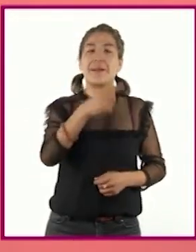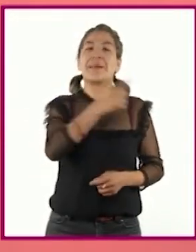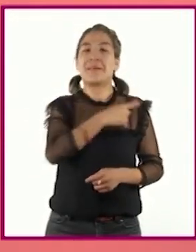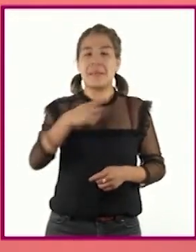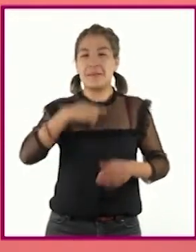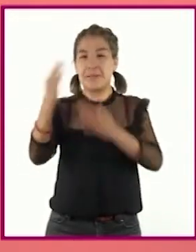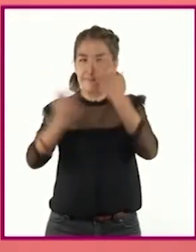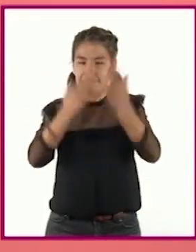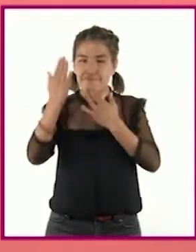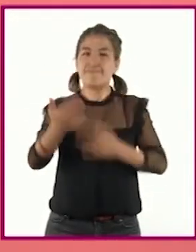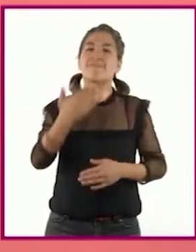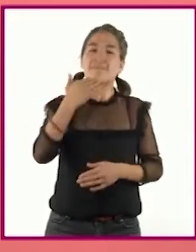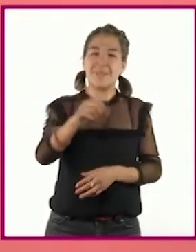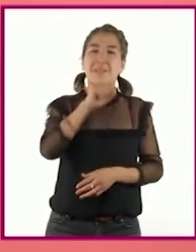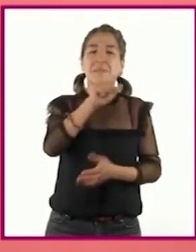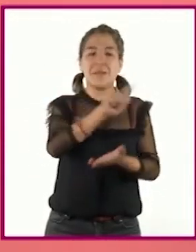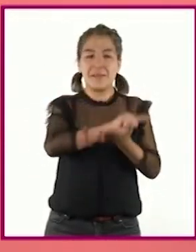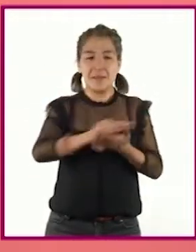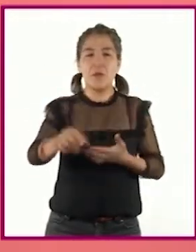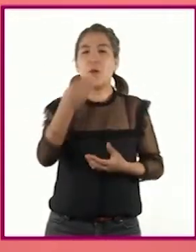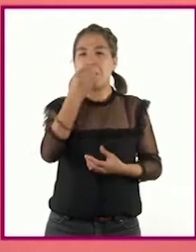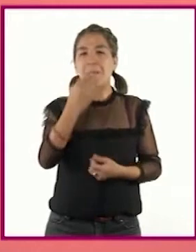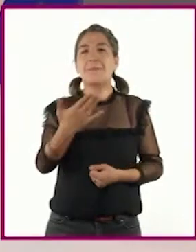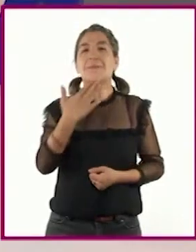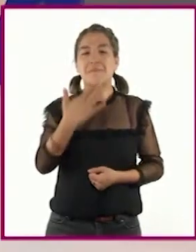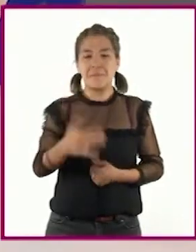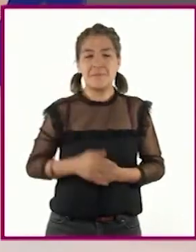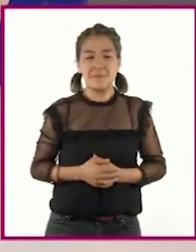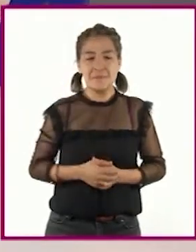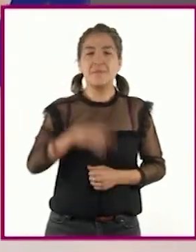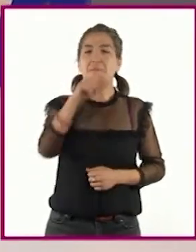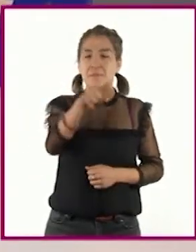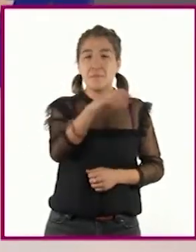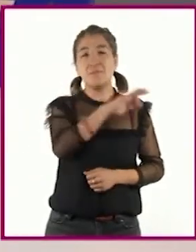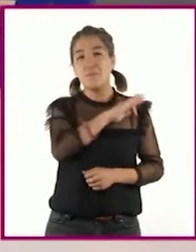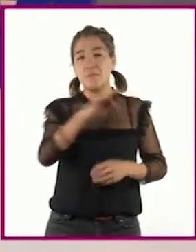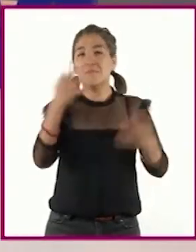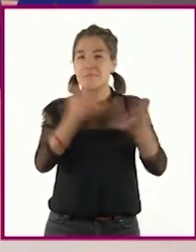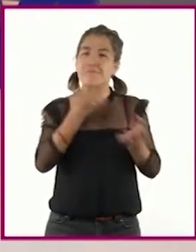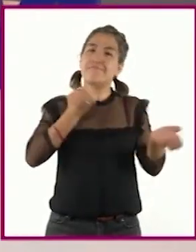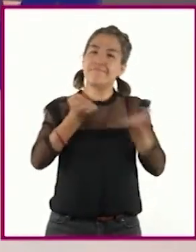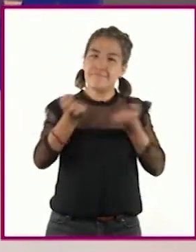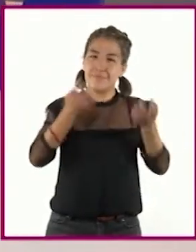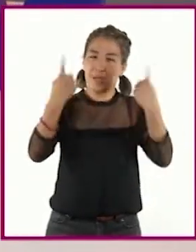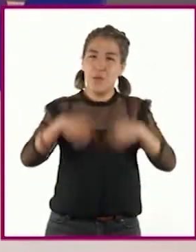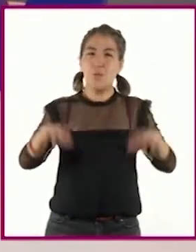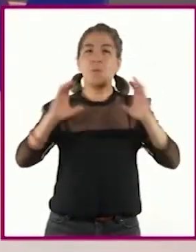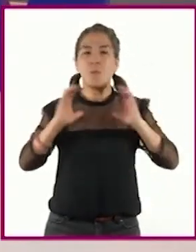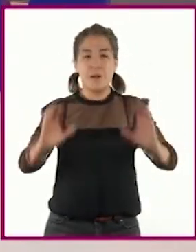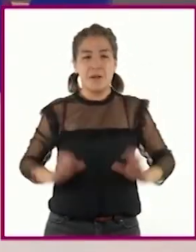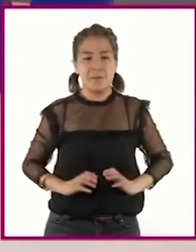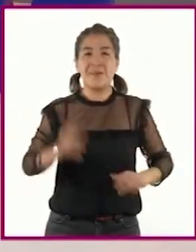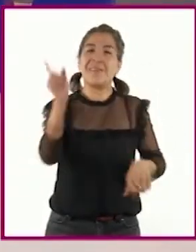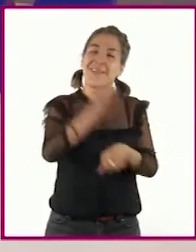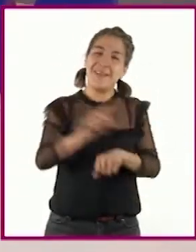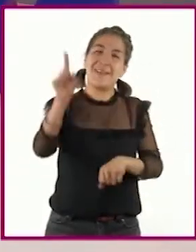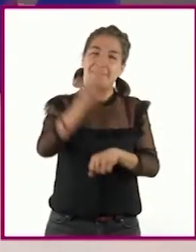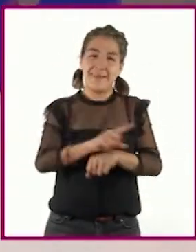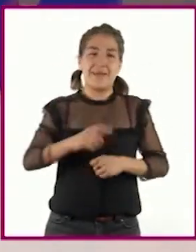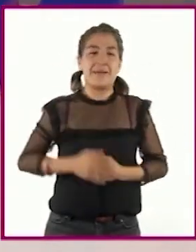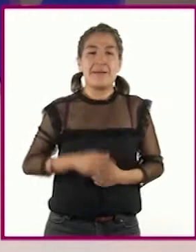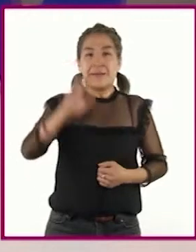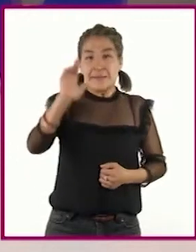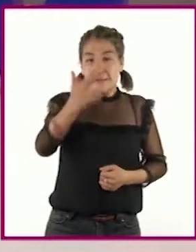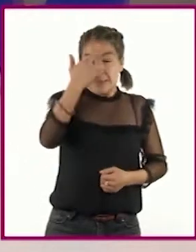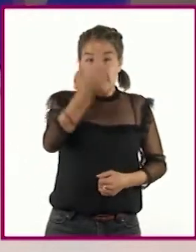estudio sumen buenos hábitos de higiene y alimentación y que en la medida de lo posible realicen actividad física diariamente.